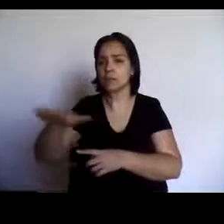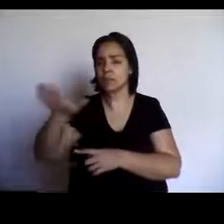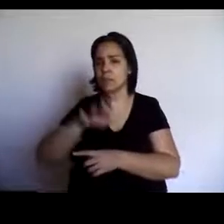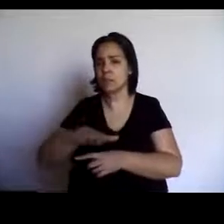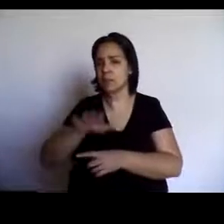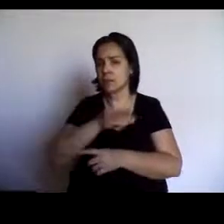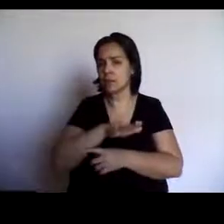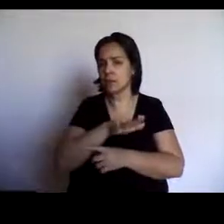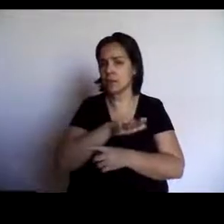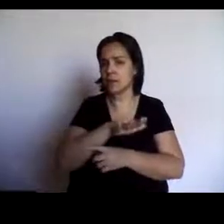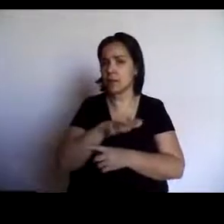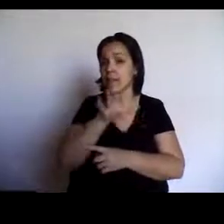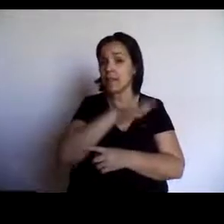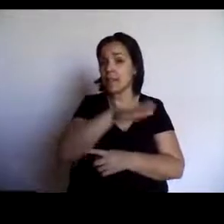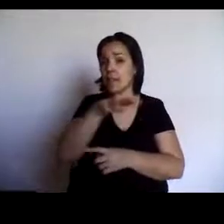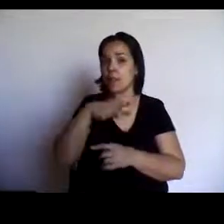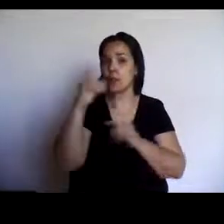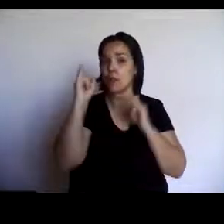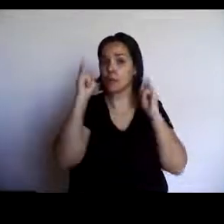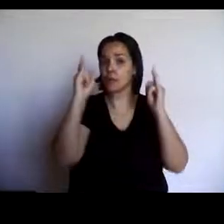y de las zonas rurales.